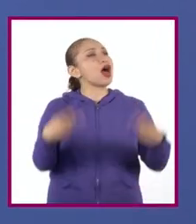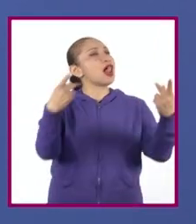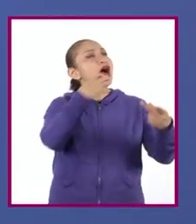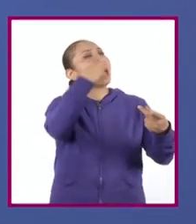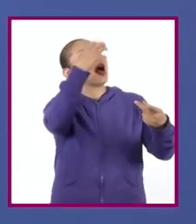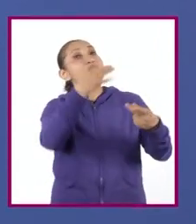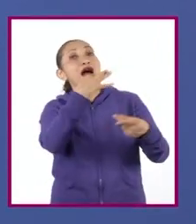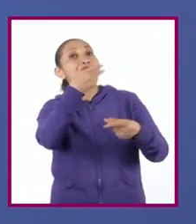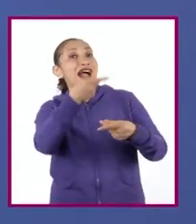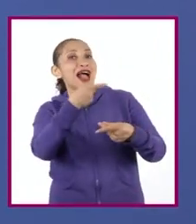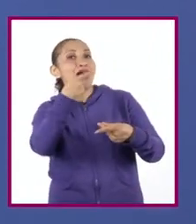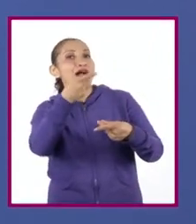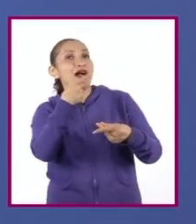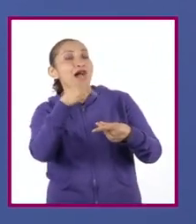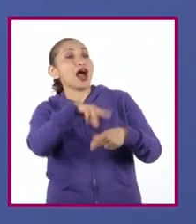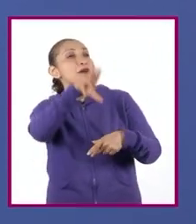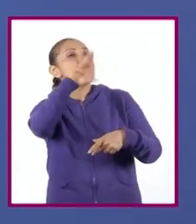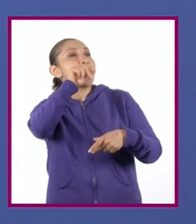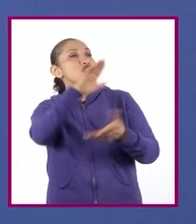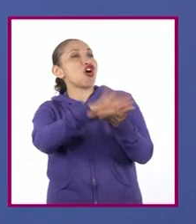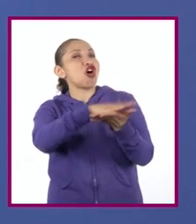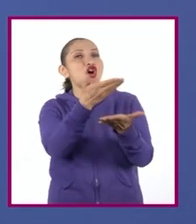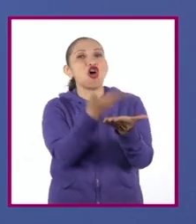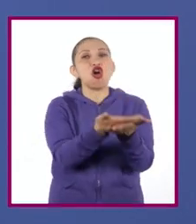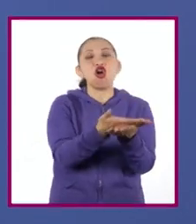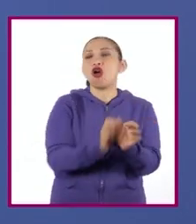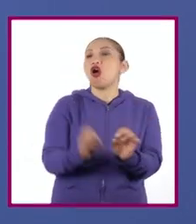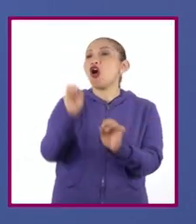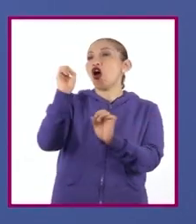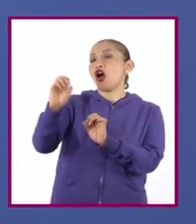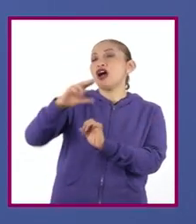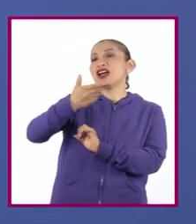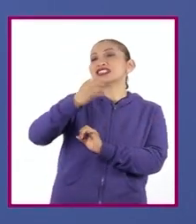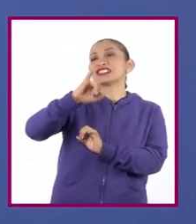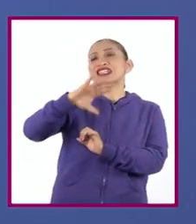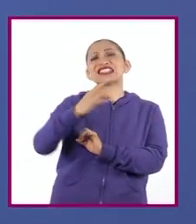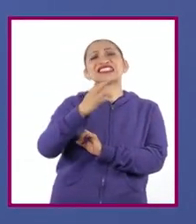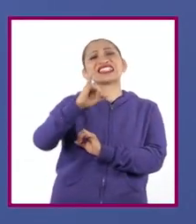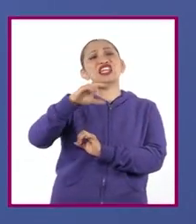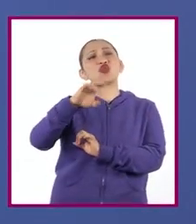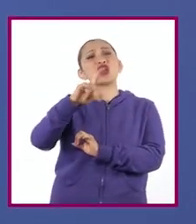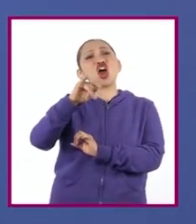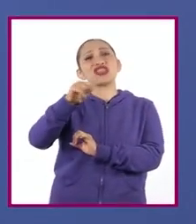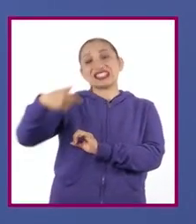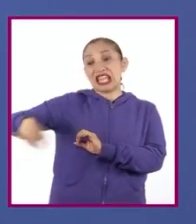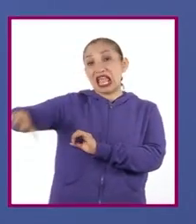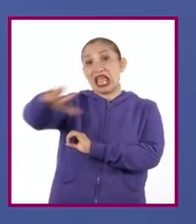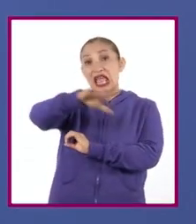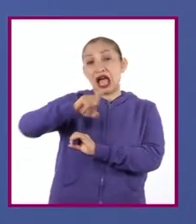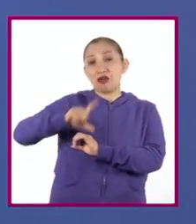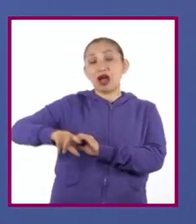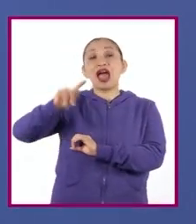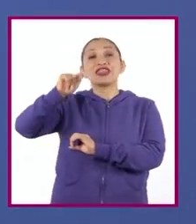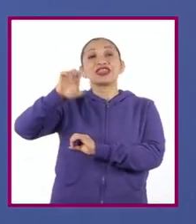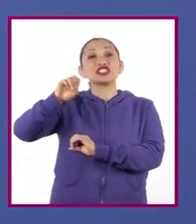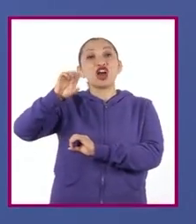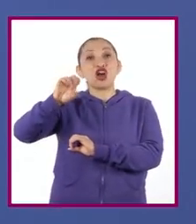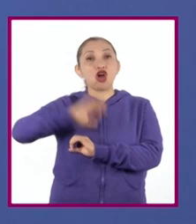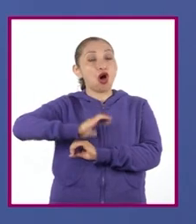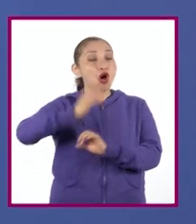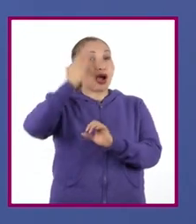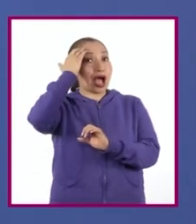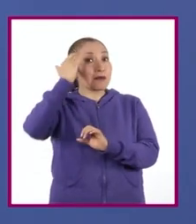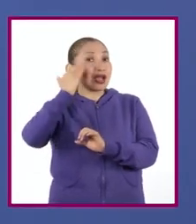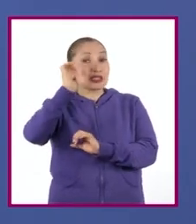hacían mención de patos asados y chichicuilotes del lago de Texcoco, cabezas de